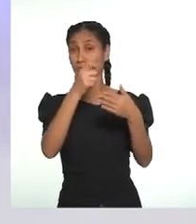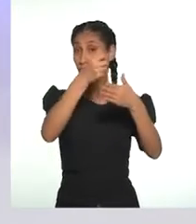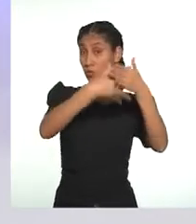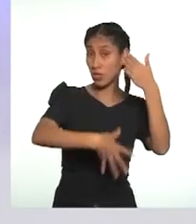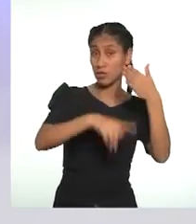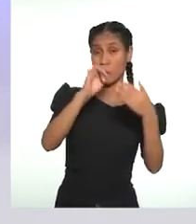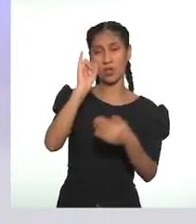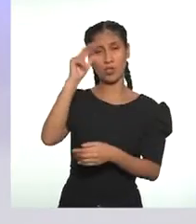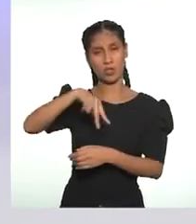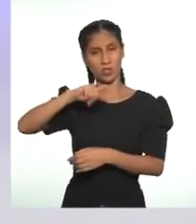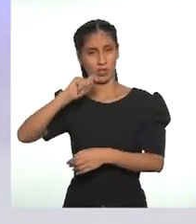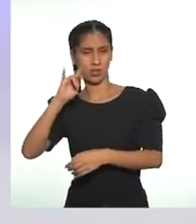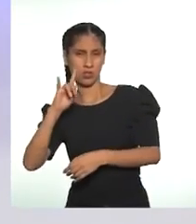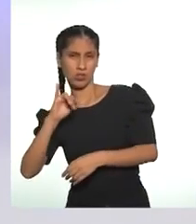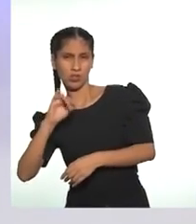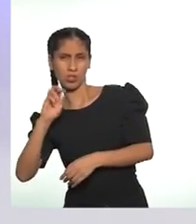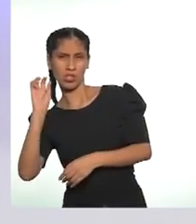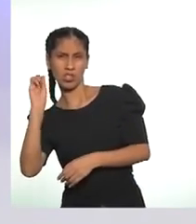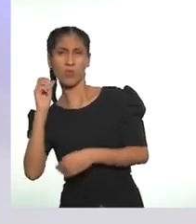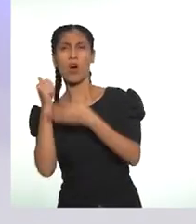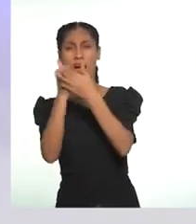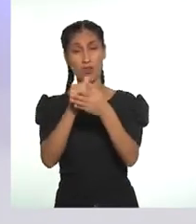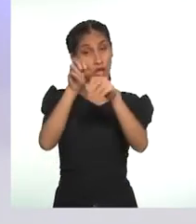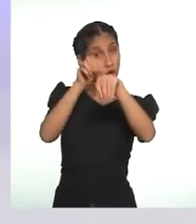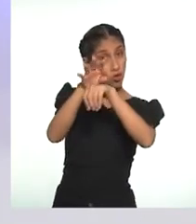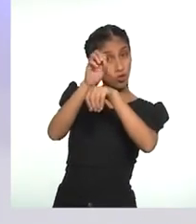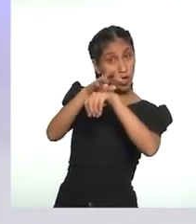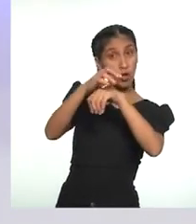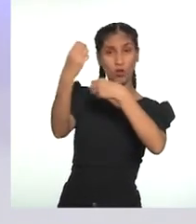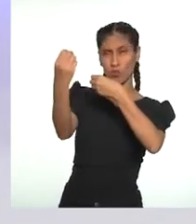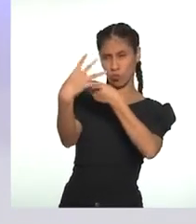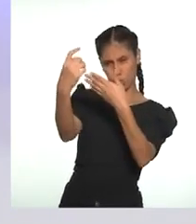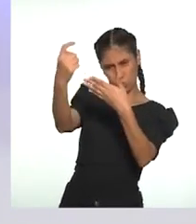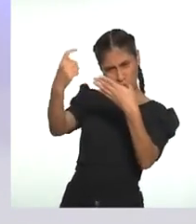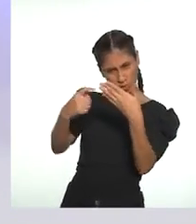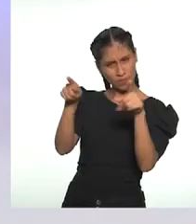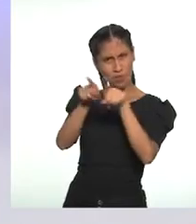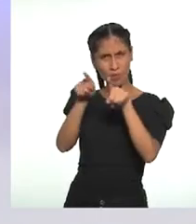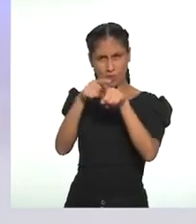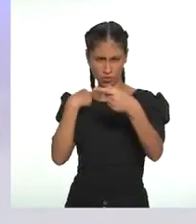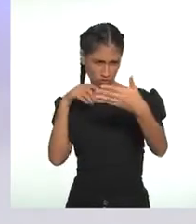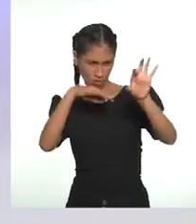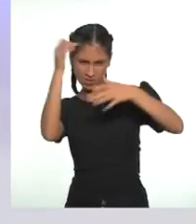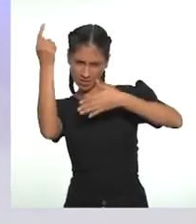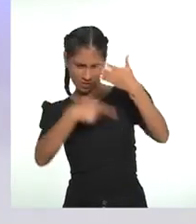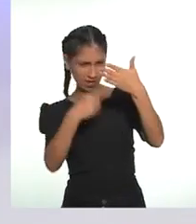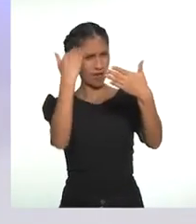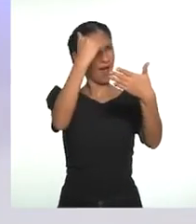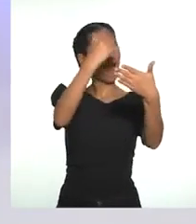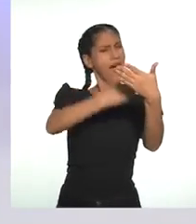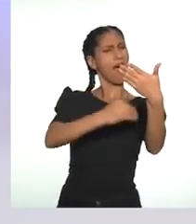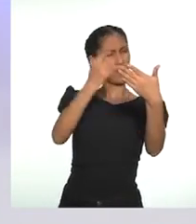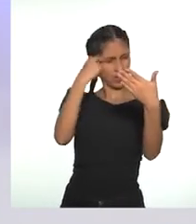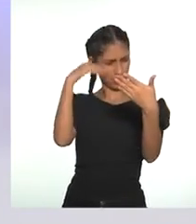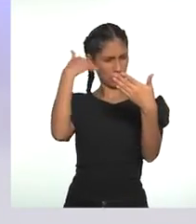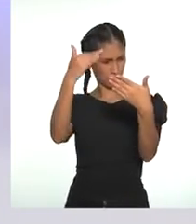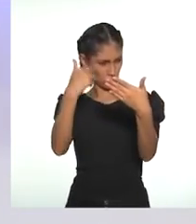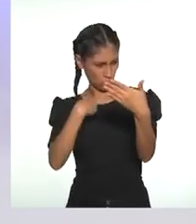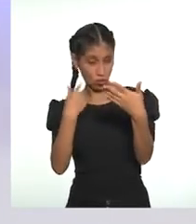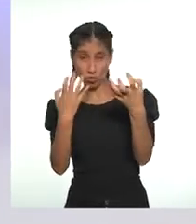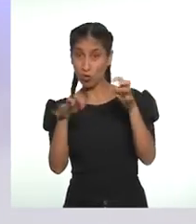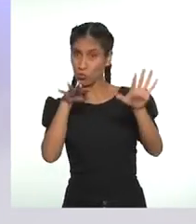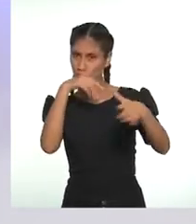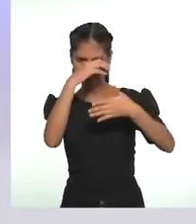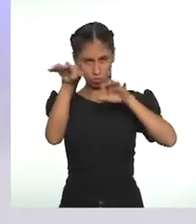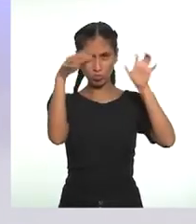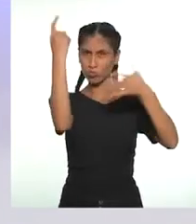que un texto instructivo brinda recomendaciones, indicaciones, sugerencias u orientaciones para lograr un fin a